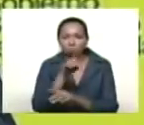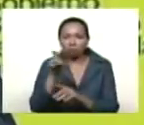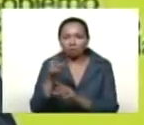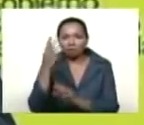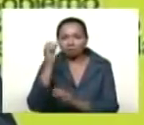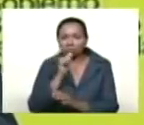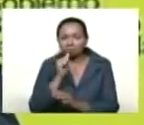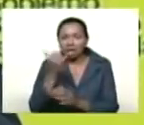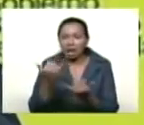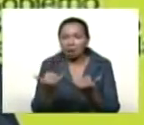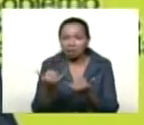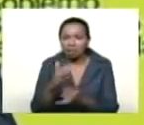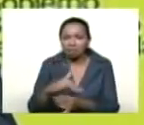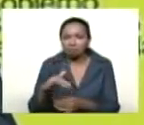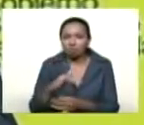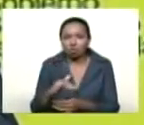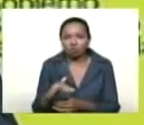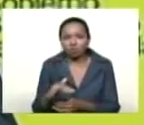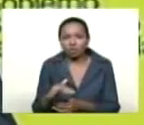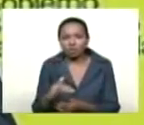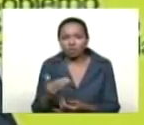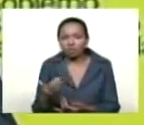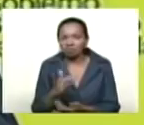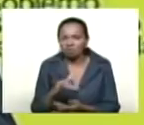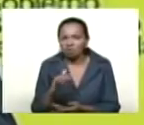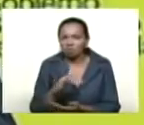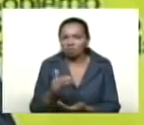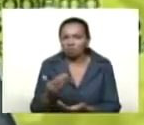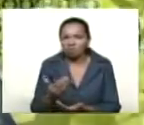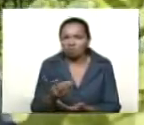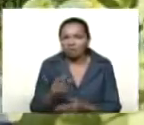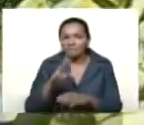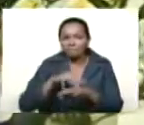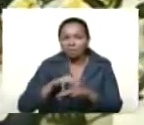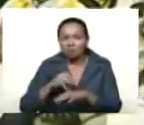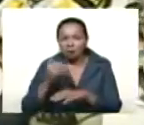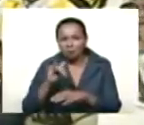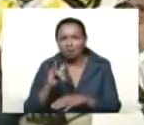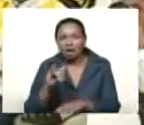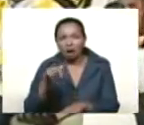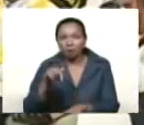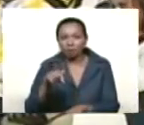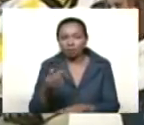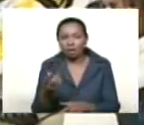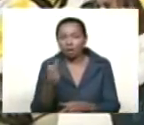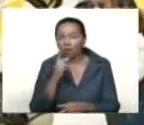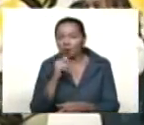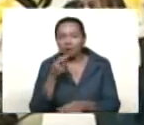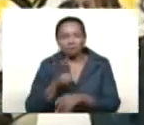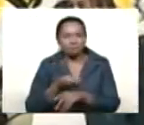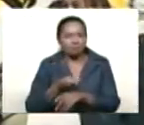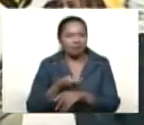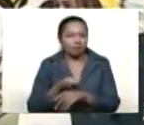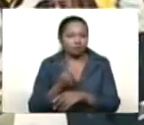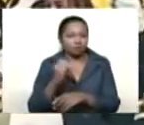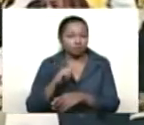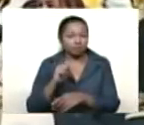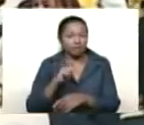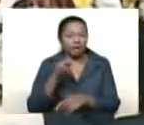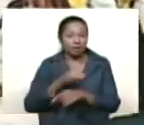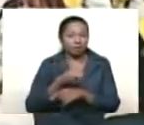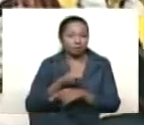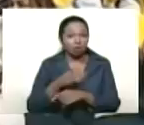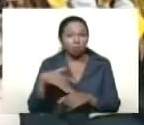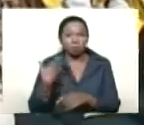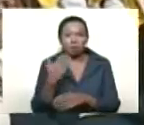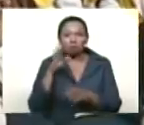ustedes? ¿Quién sabe dónde? Ninguno de ustedes fuera médico, ni médica, graduado, titulado, con posibilidad de